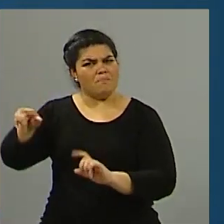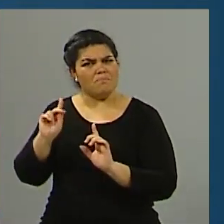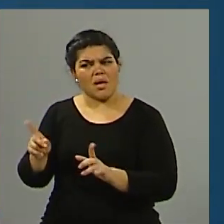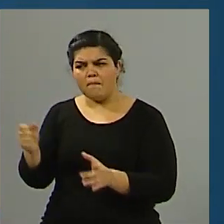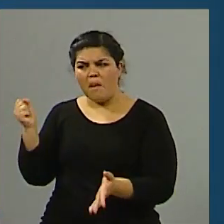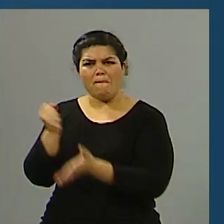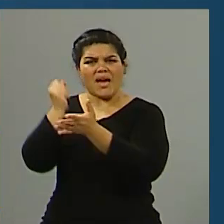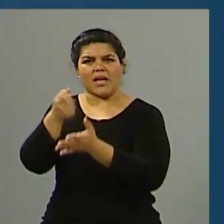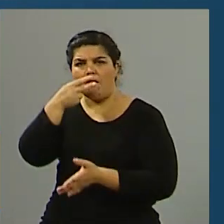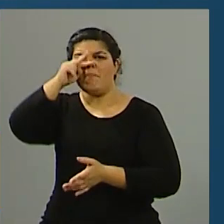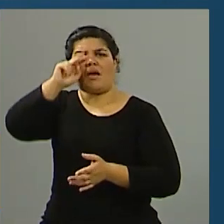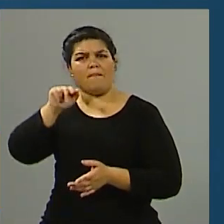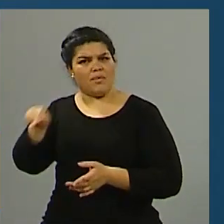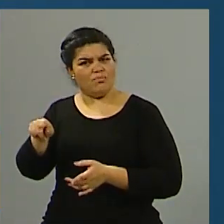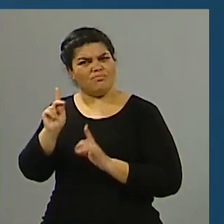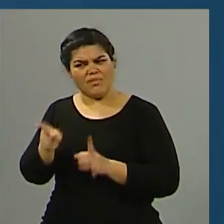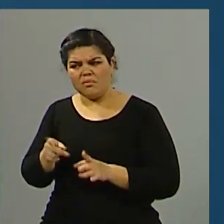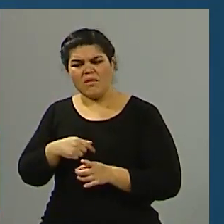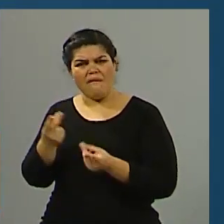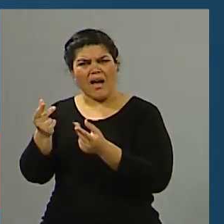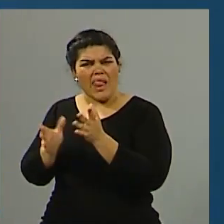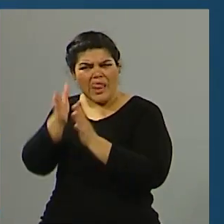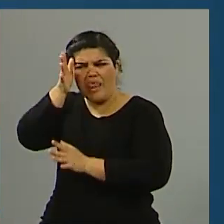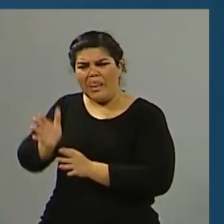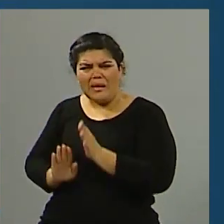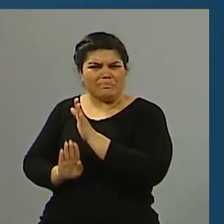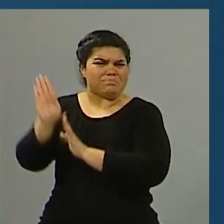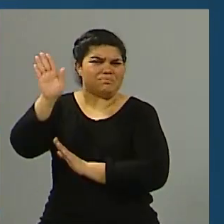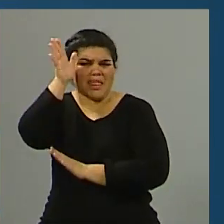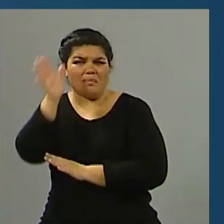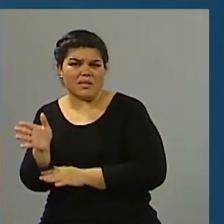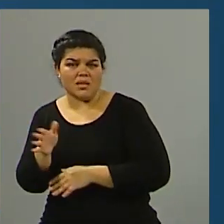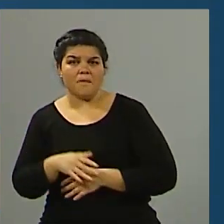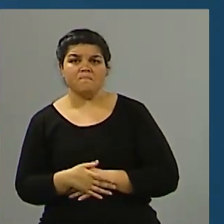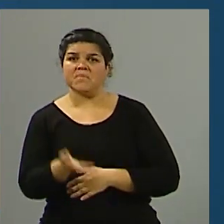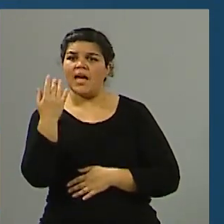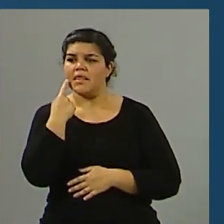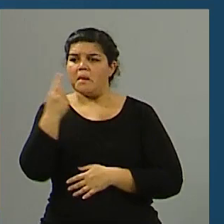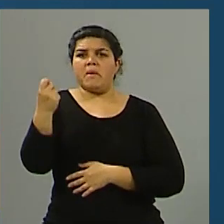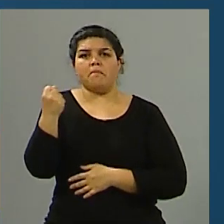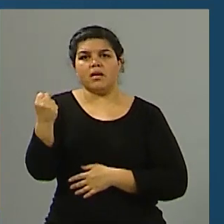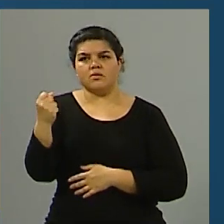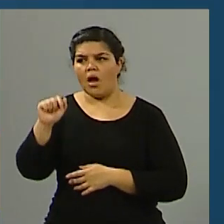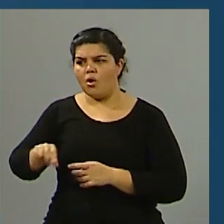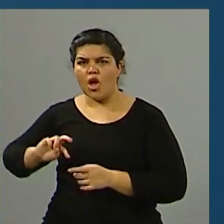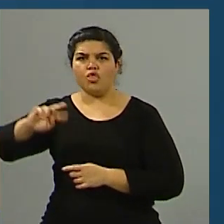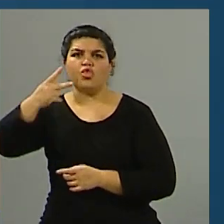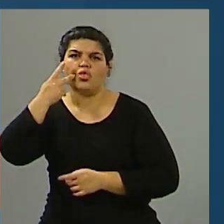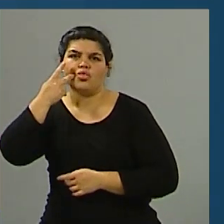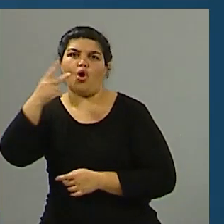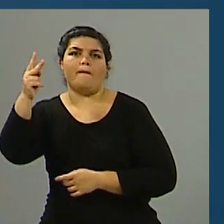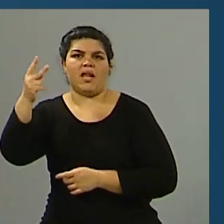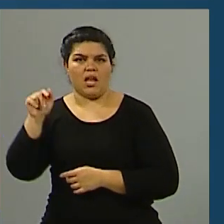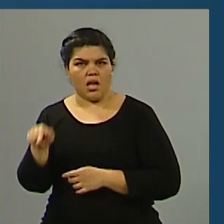o premium. Había subas, productos que salían 1.000 pesos y pasaban a costar más de 2.000. Digo, la diferencia es